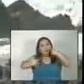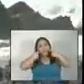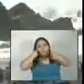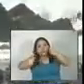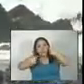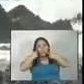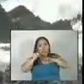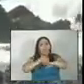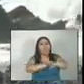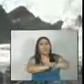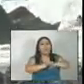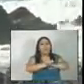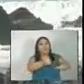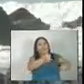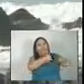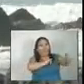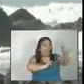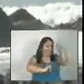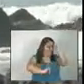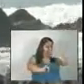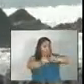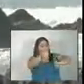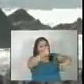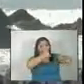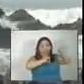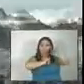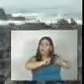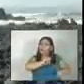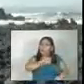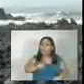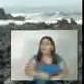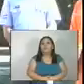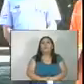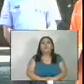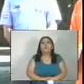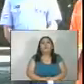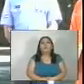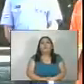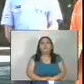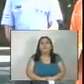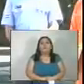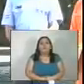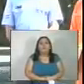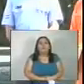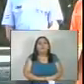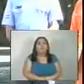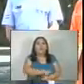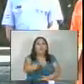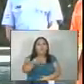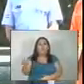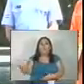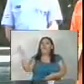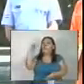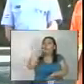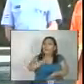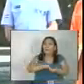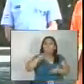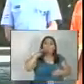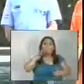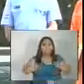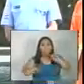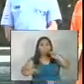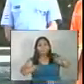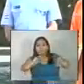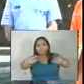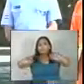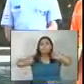y evitar el consumo en exceso de bebidas alcohólicas. Nuevamente el llamado para todos aquellos